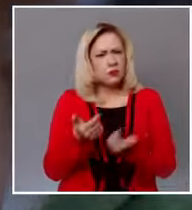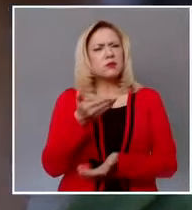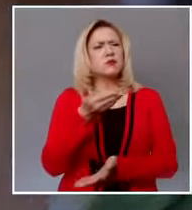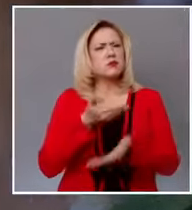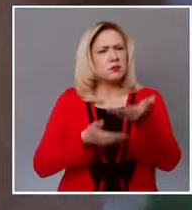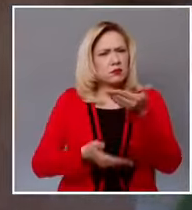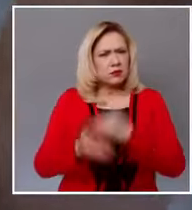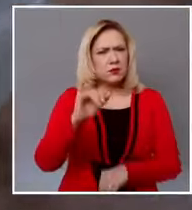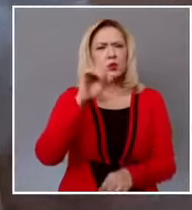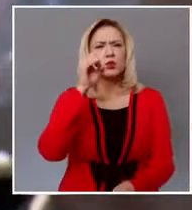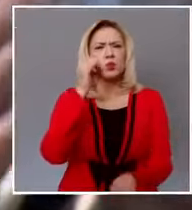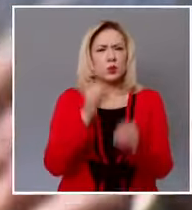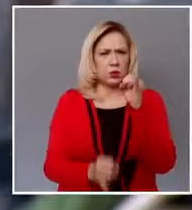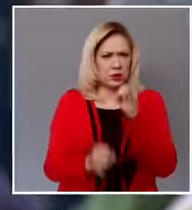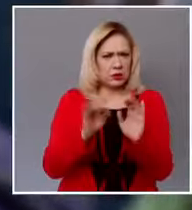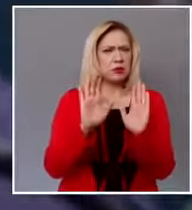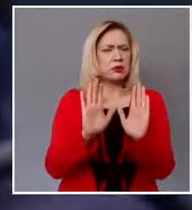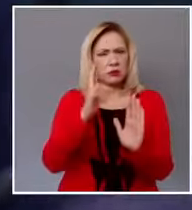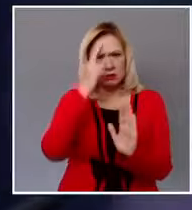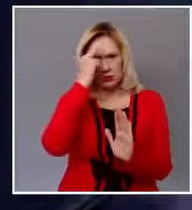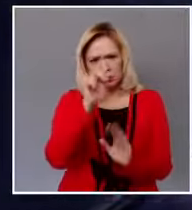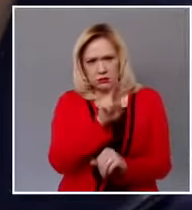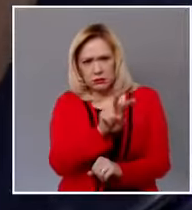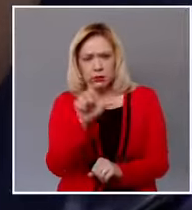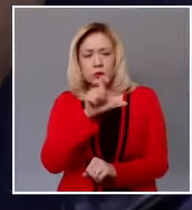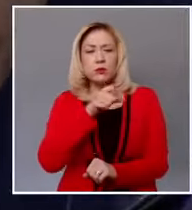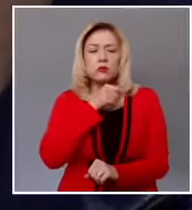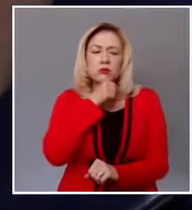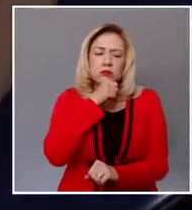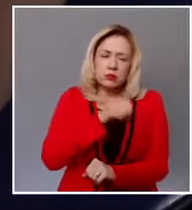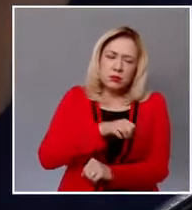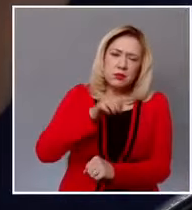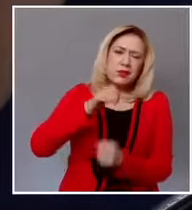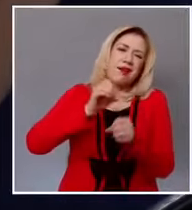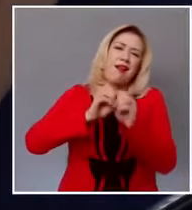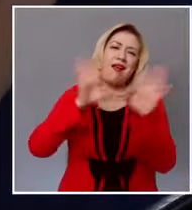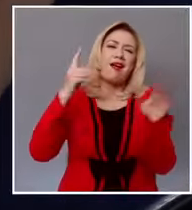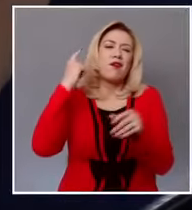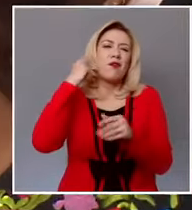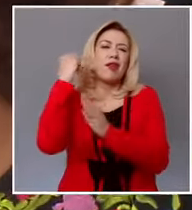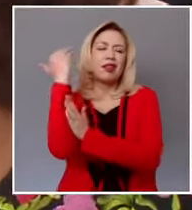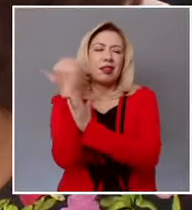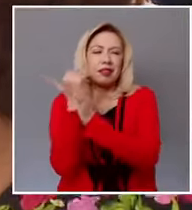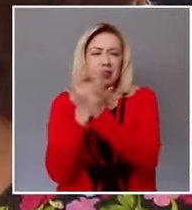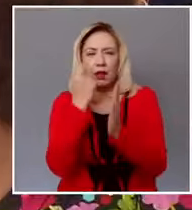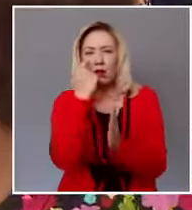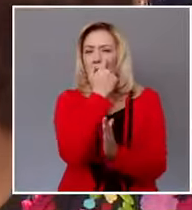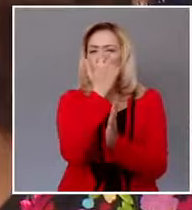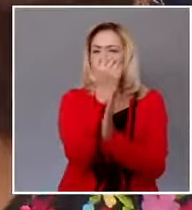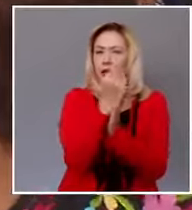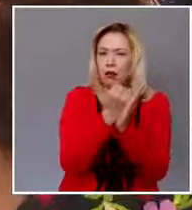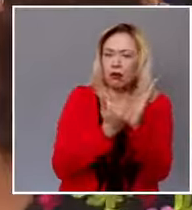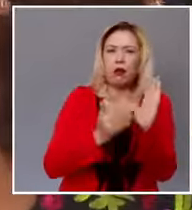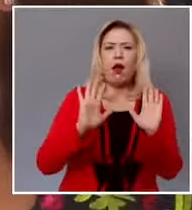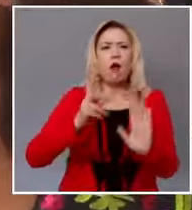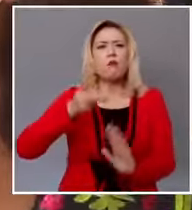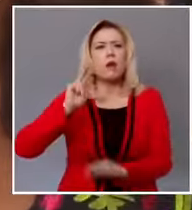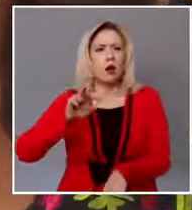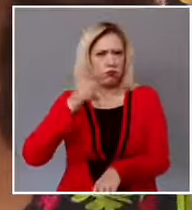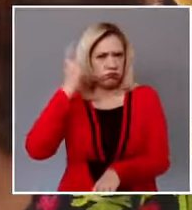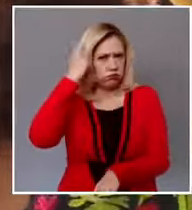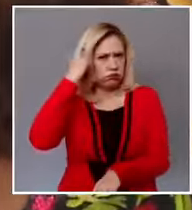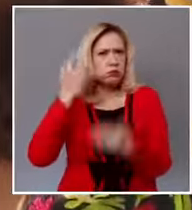juzgadores, pues si bien la vejez implica deterioro físico y de los sentidos, ello no implica que no pueda tomar decisiones por voluntad